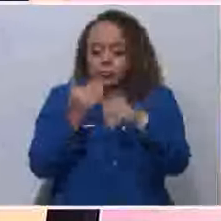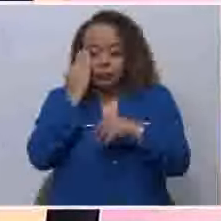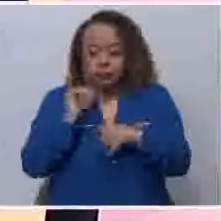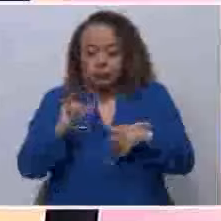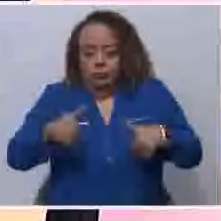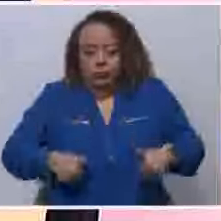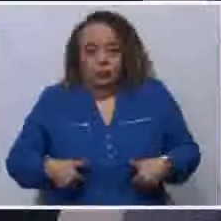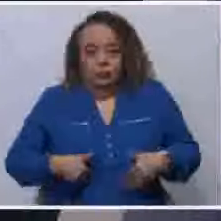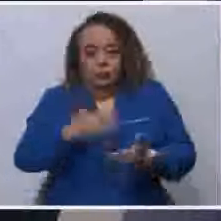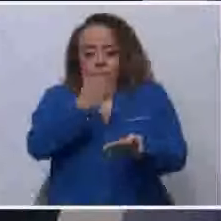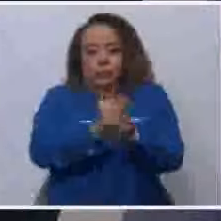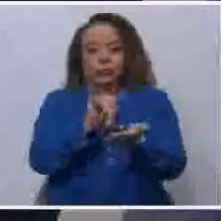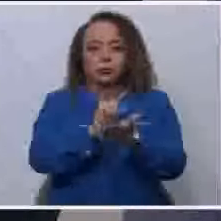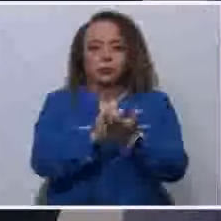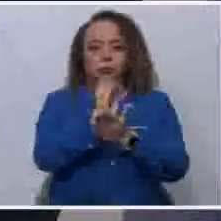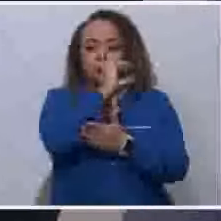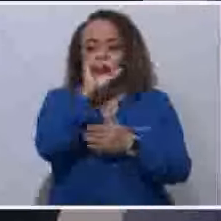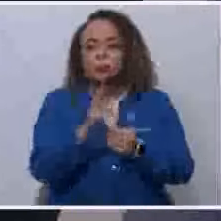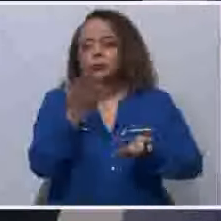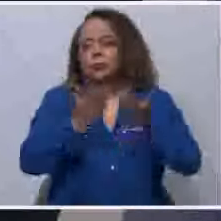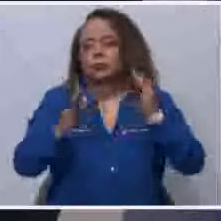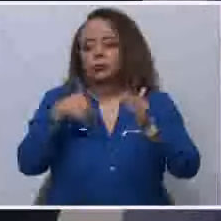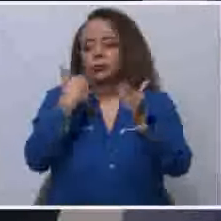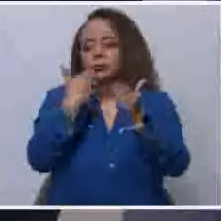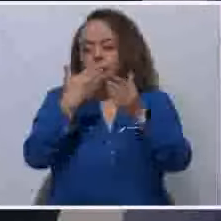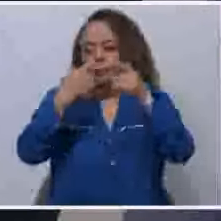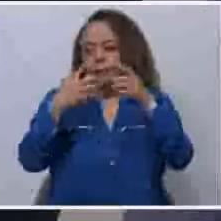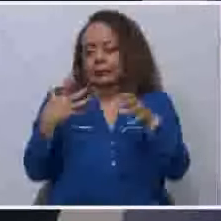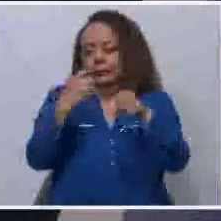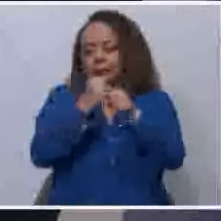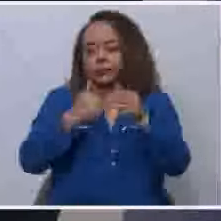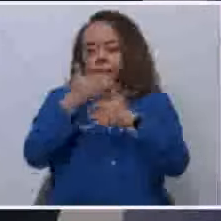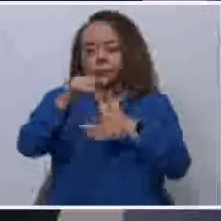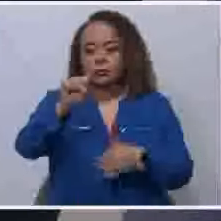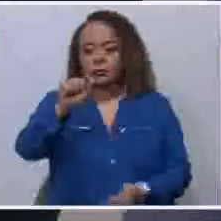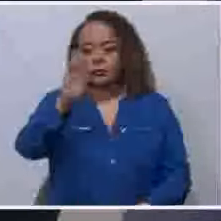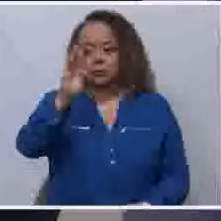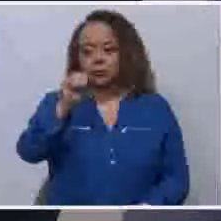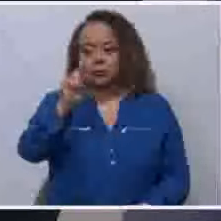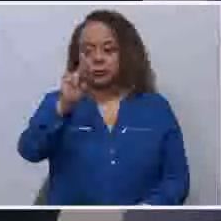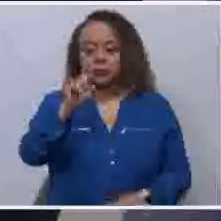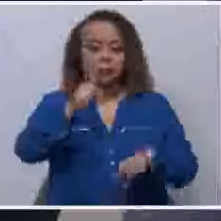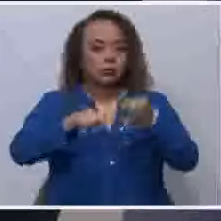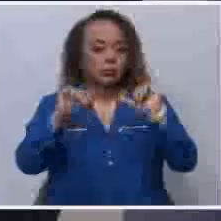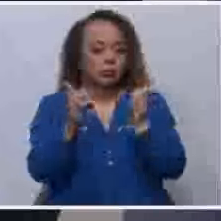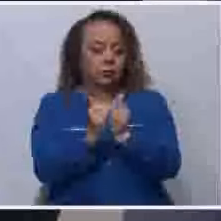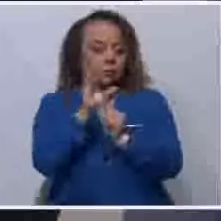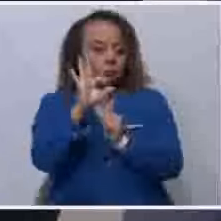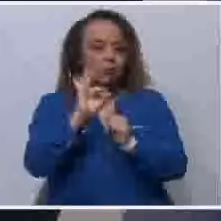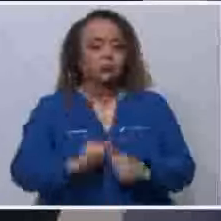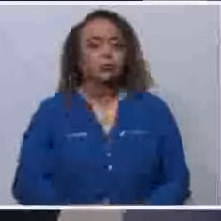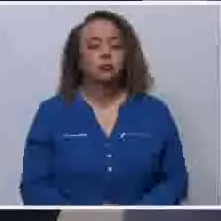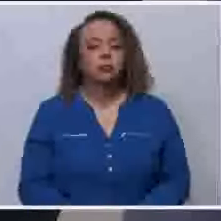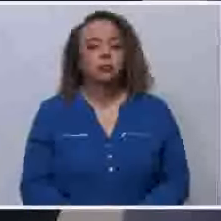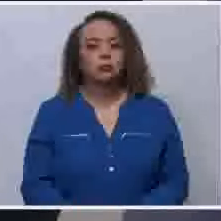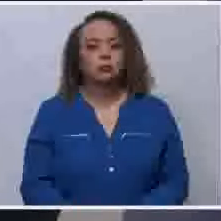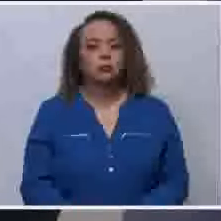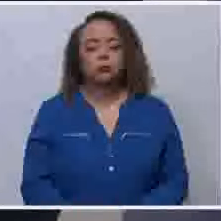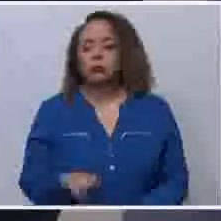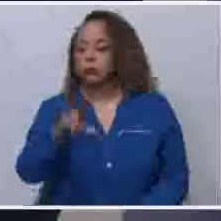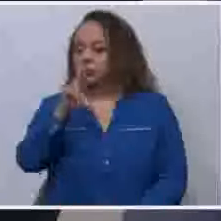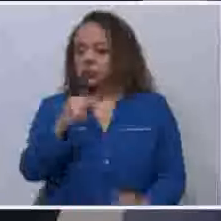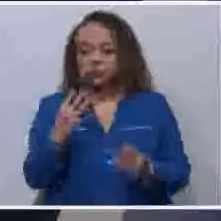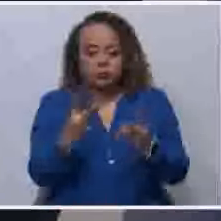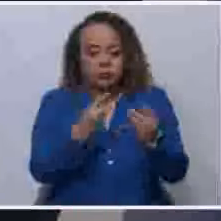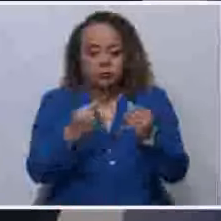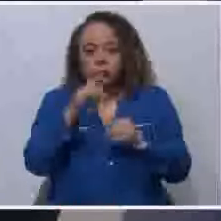entrenador desactiva eso. Costa Rica de repente llegó a la conclusión, después de Álvaro Saborío, que no podía jugar con un 9 nominal. Y se dejaron de producir